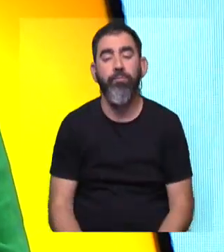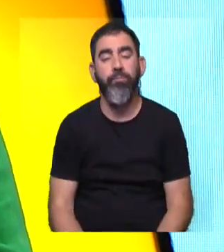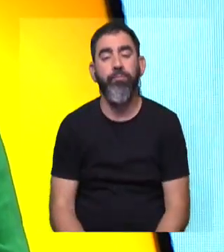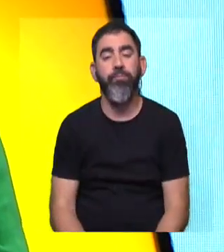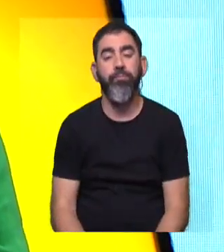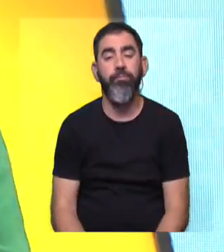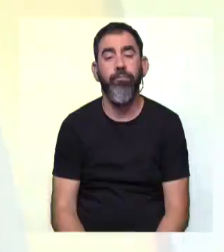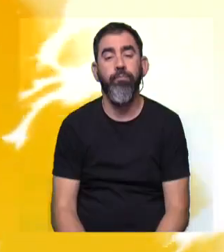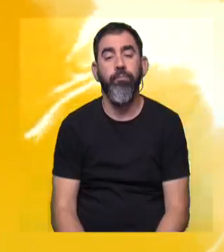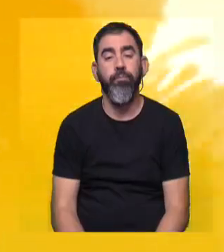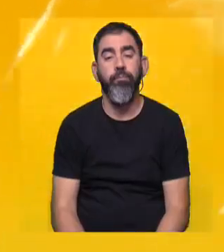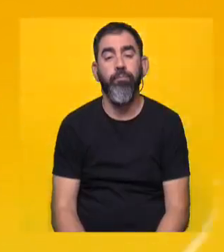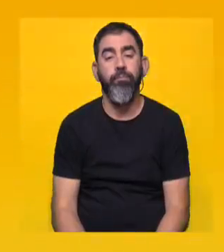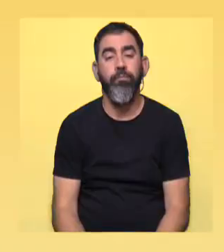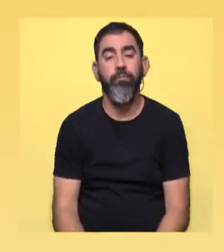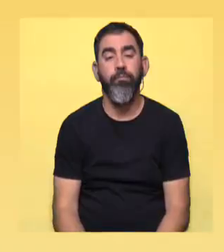Adelante.